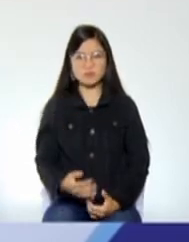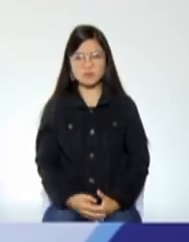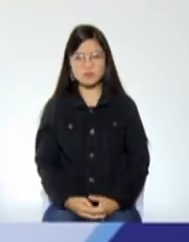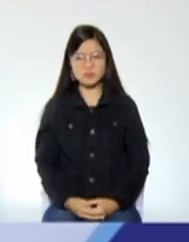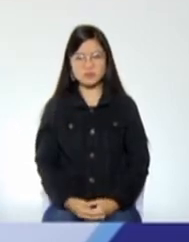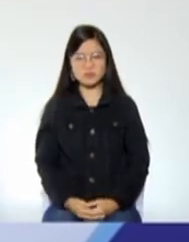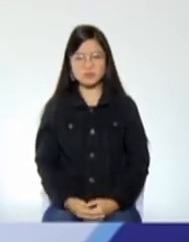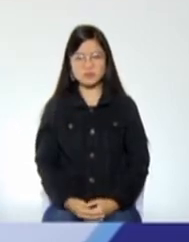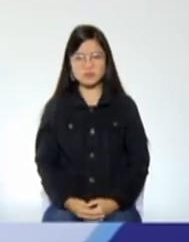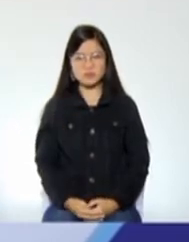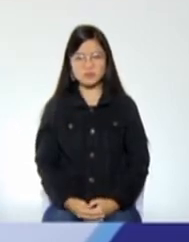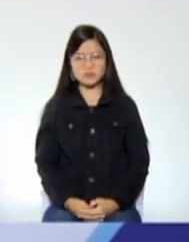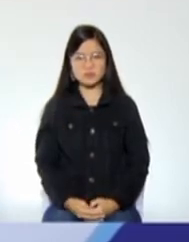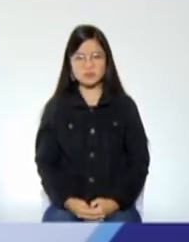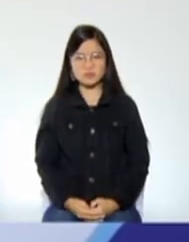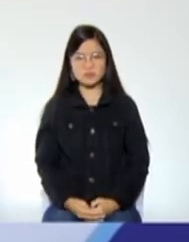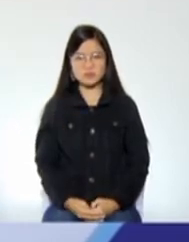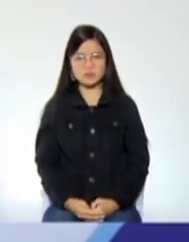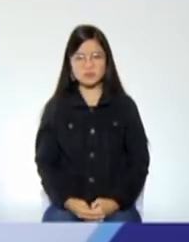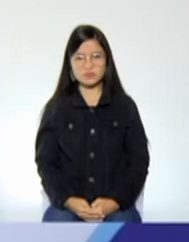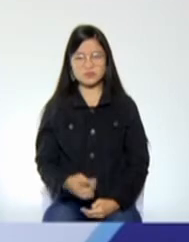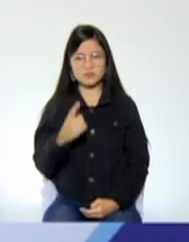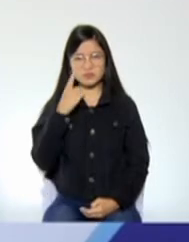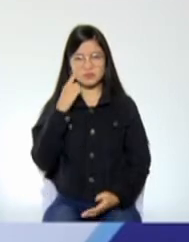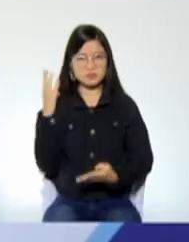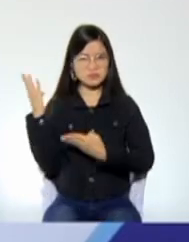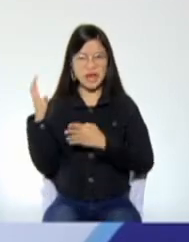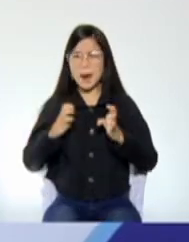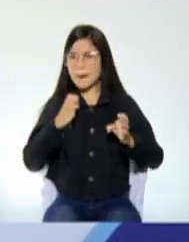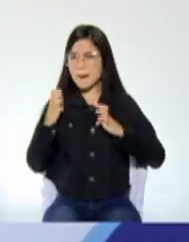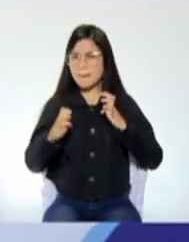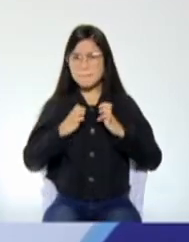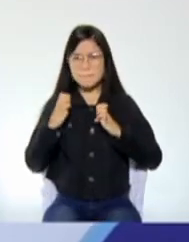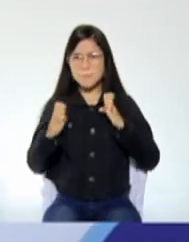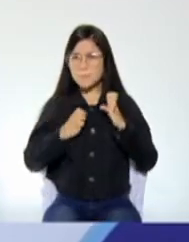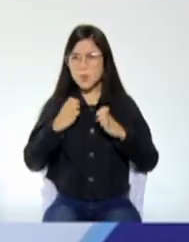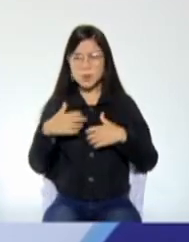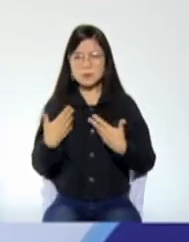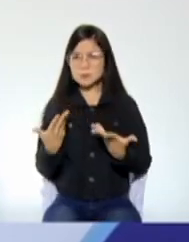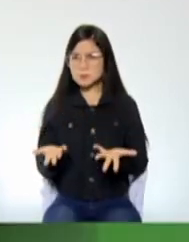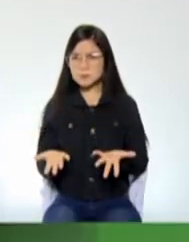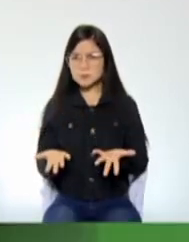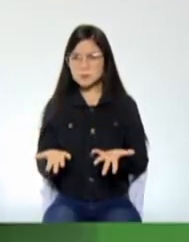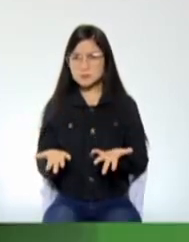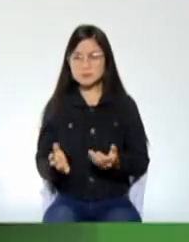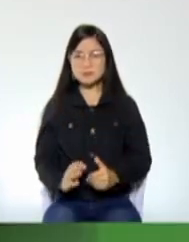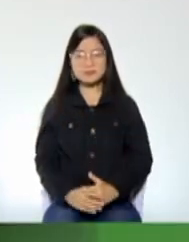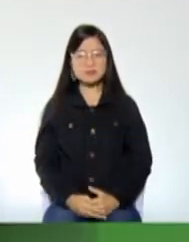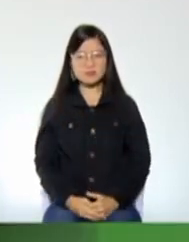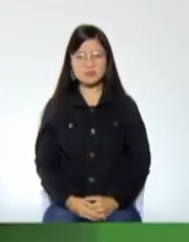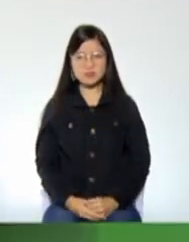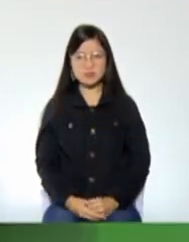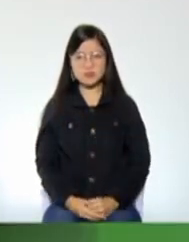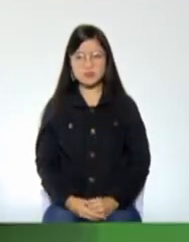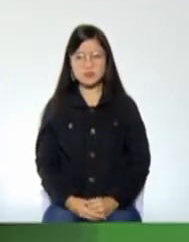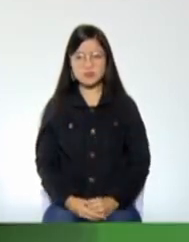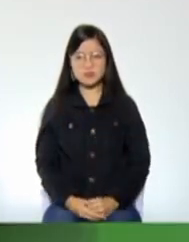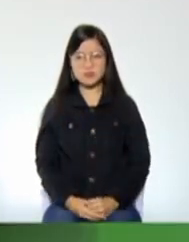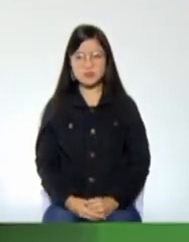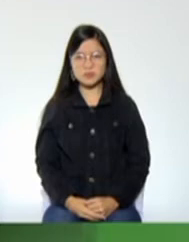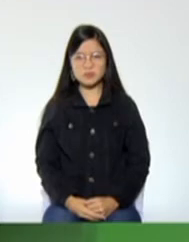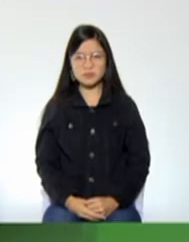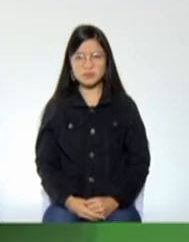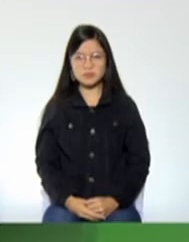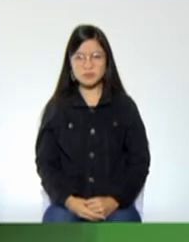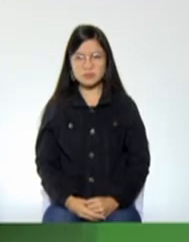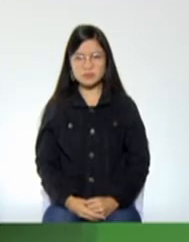¿Qué gesto representa esto? ¿O qué emoción, perdón, representa este gesto? Ese gesto